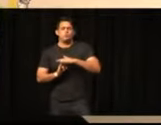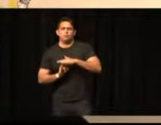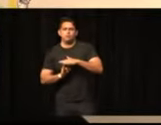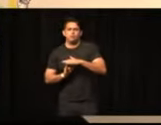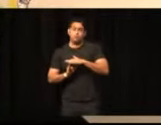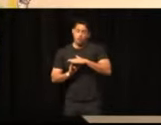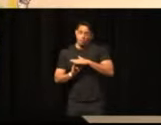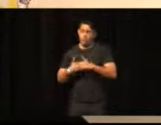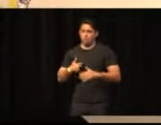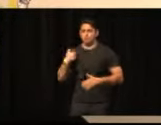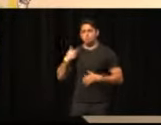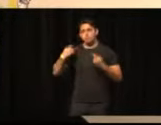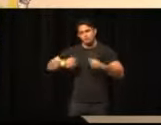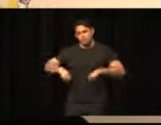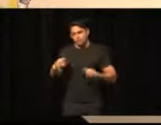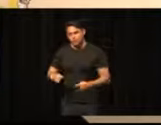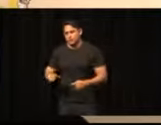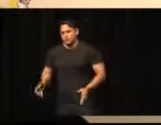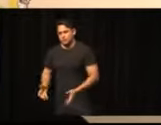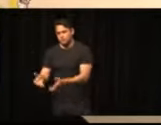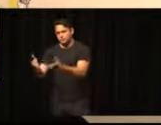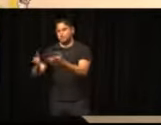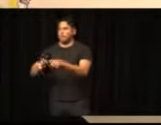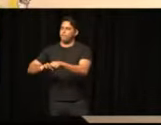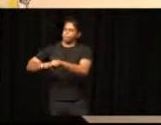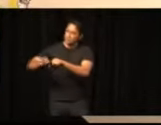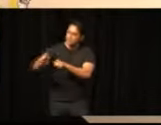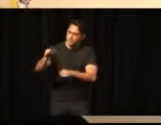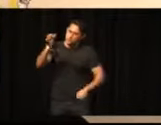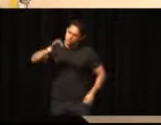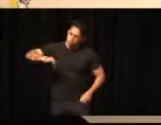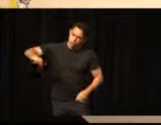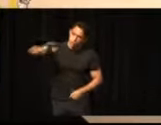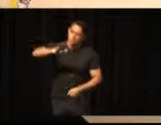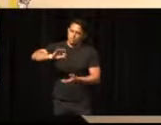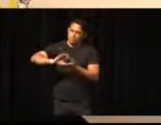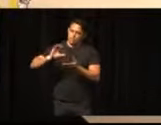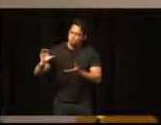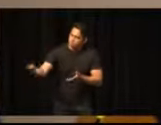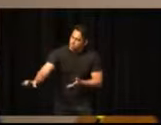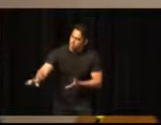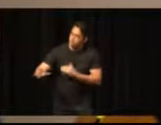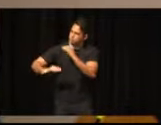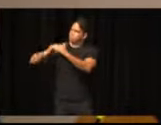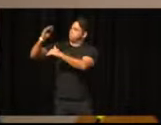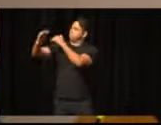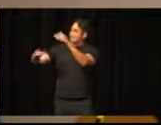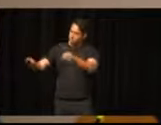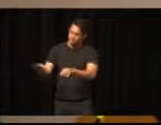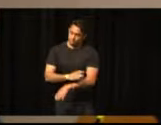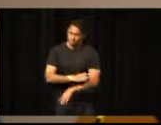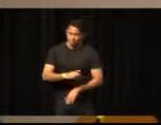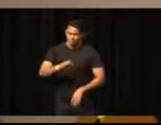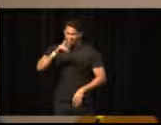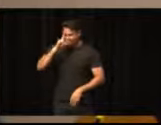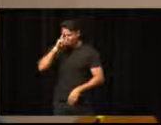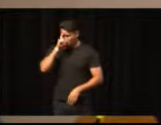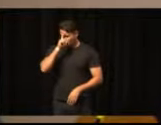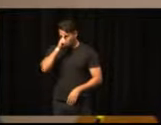hay uno precisa una serie de incentivos, formación, inversión, entrenamiento, etc. Es muy difícil trabajar